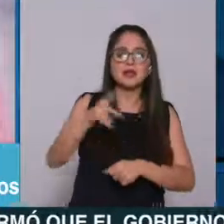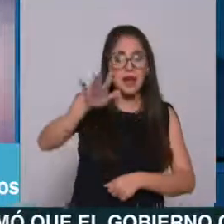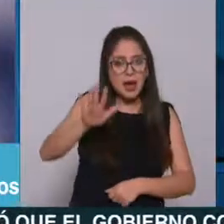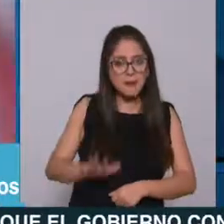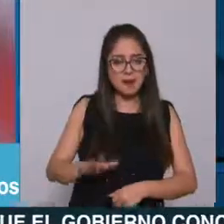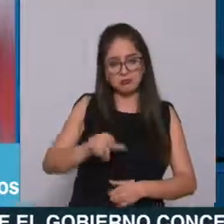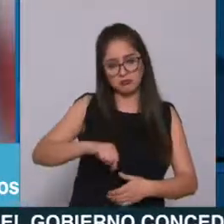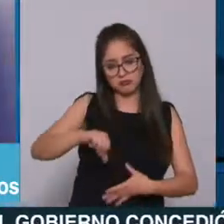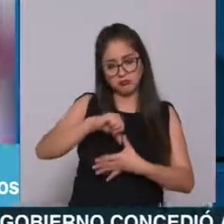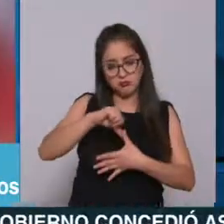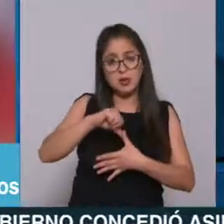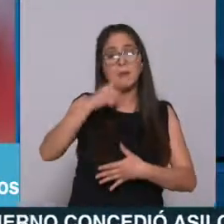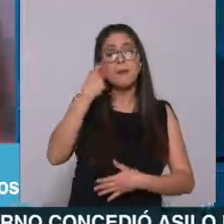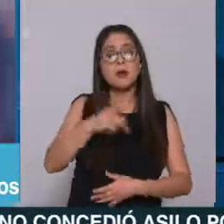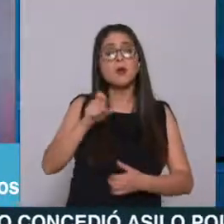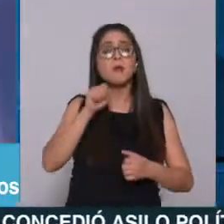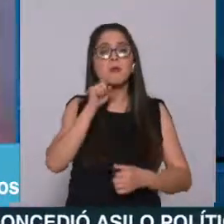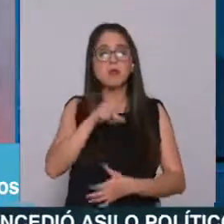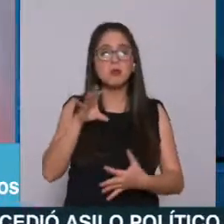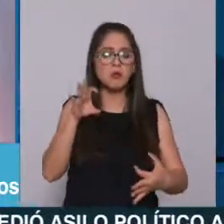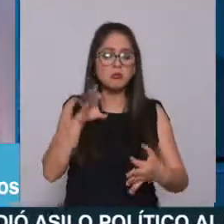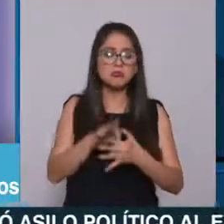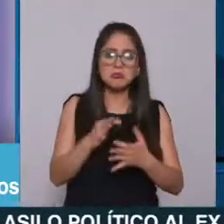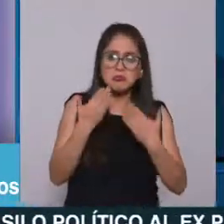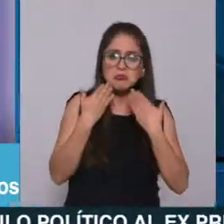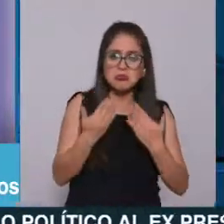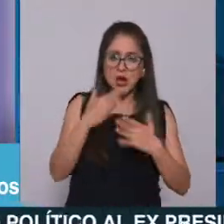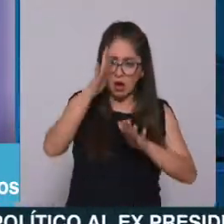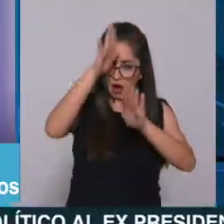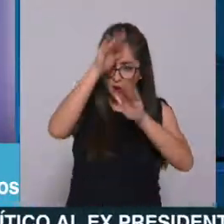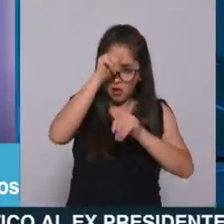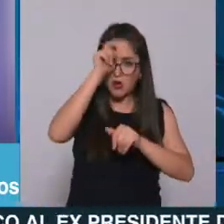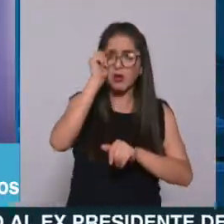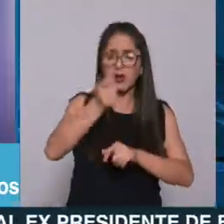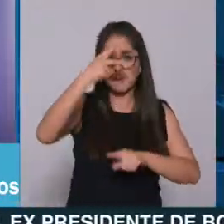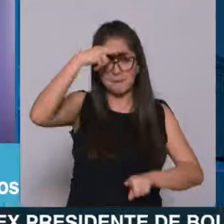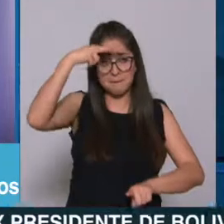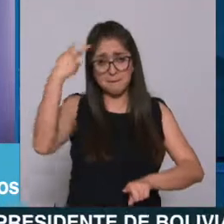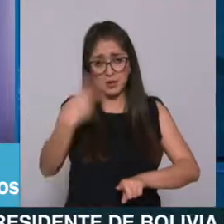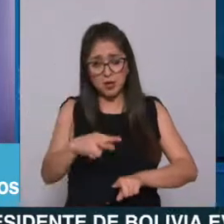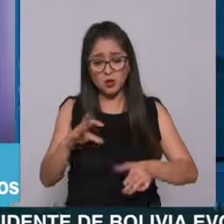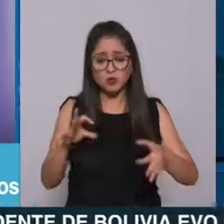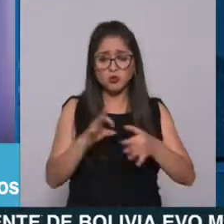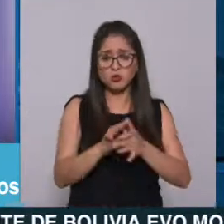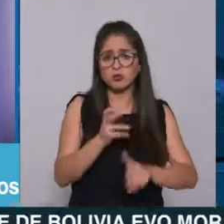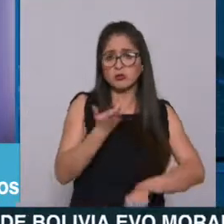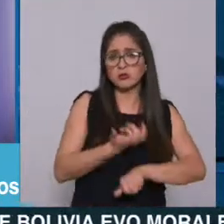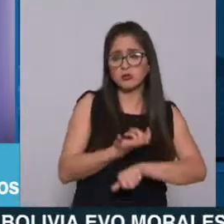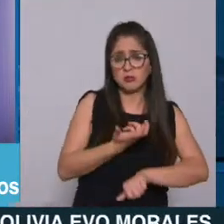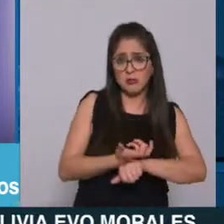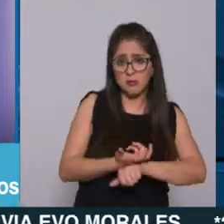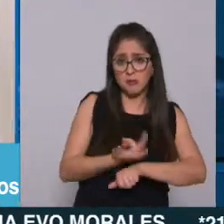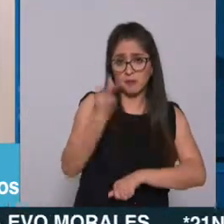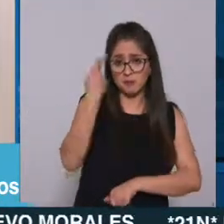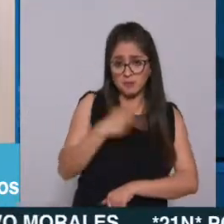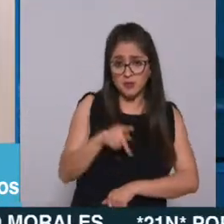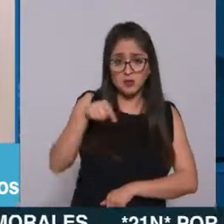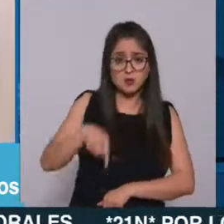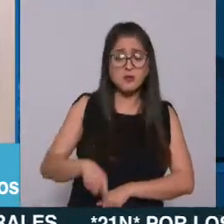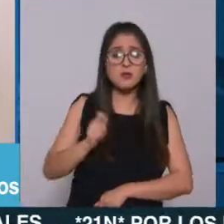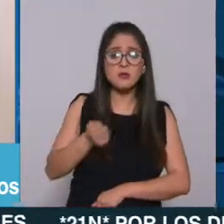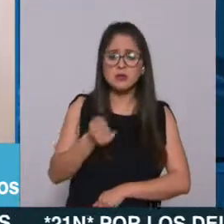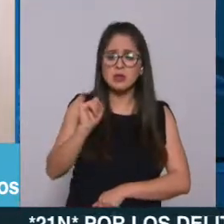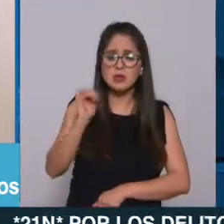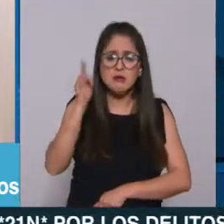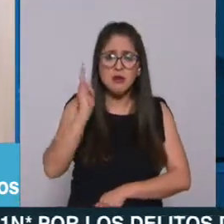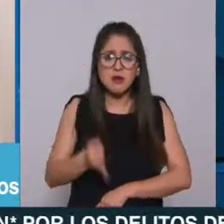también esta relación o esta buena relación que existe actualmente de México con Estados Unidos, y por lo tanto, pues aceptar, digamos, el asilo político por